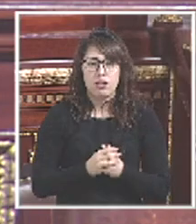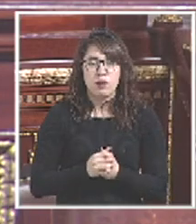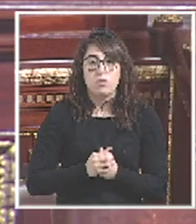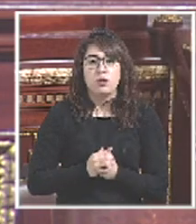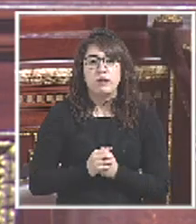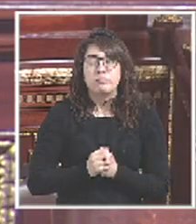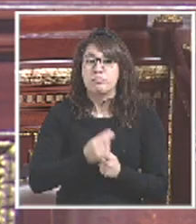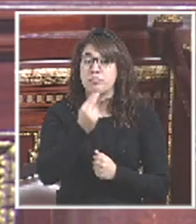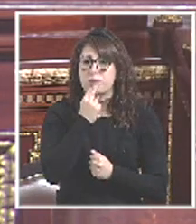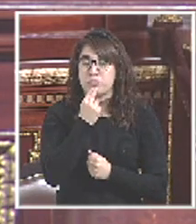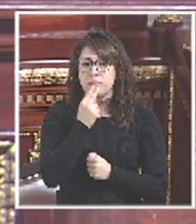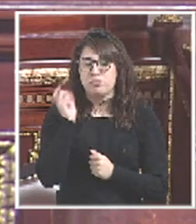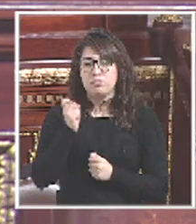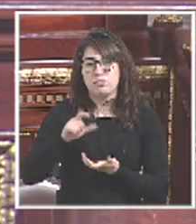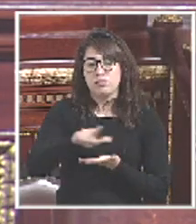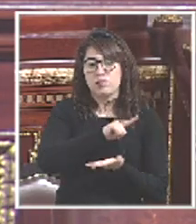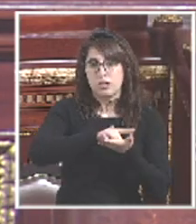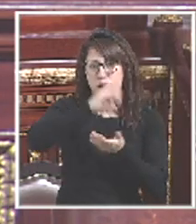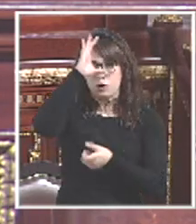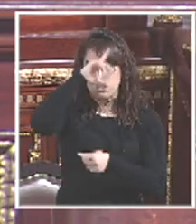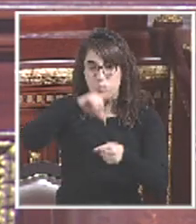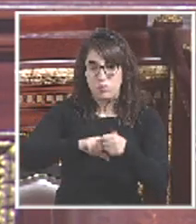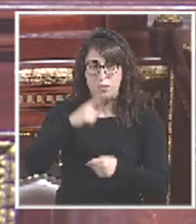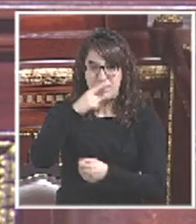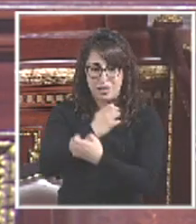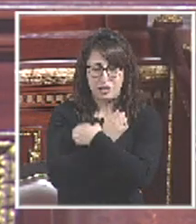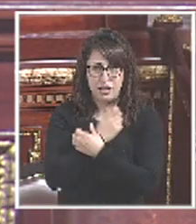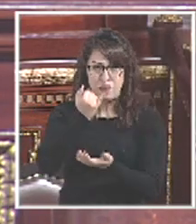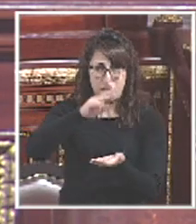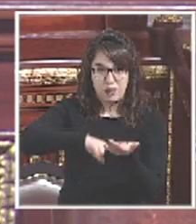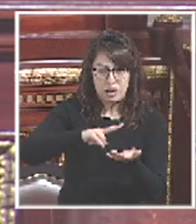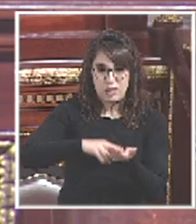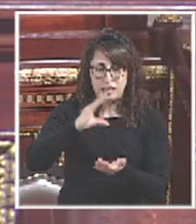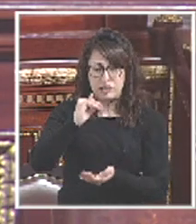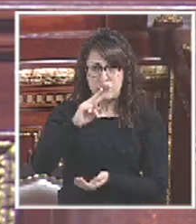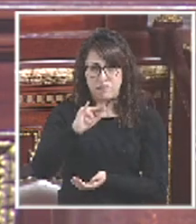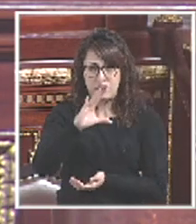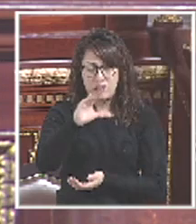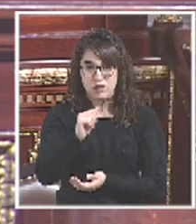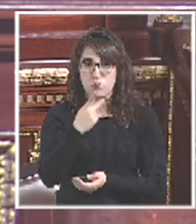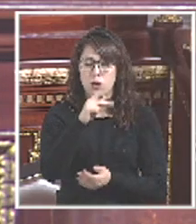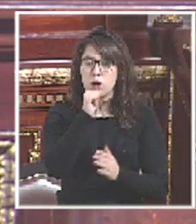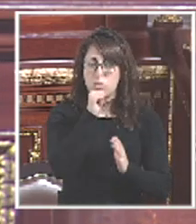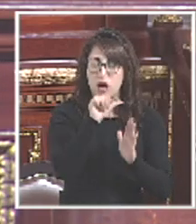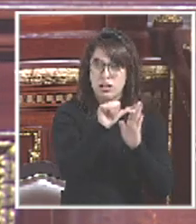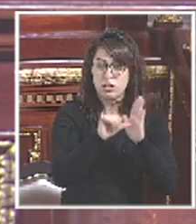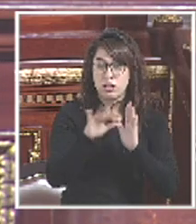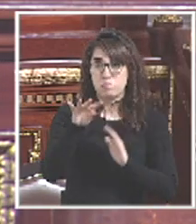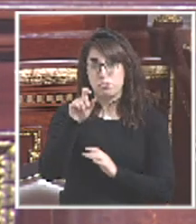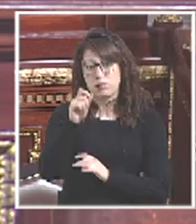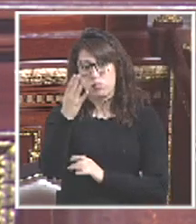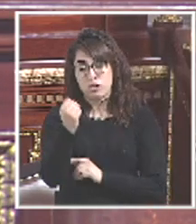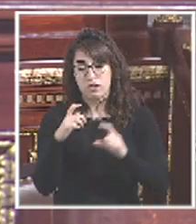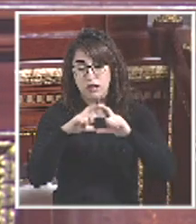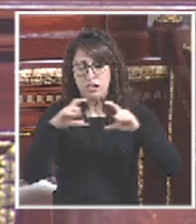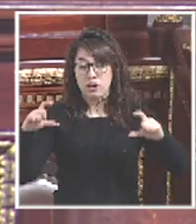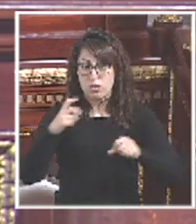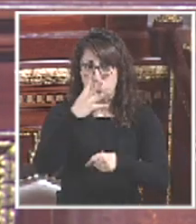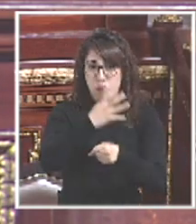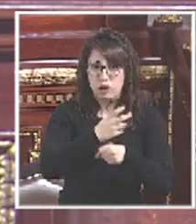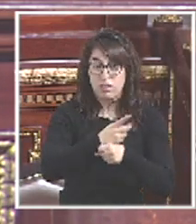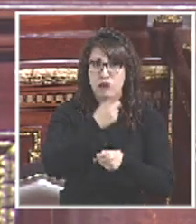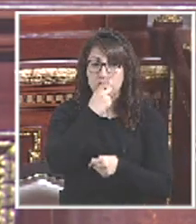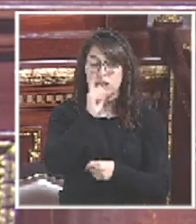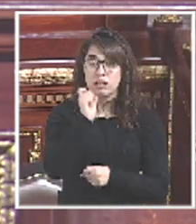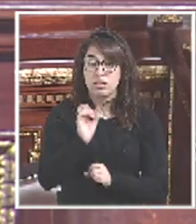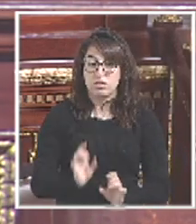con lo establecido en la Ley de Cultura Cívica de la Ciudad de México, en el artículo 29, fracción cuarta, contempla que tirar la